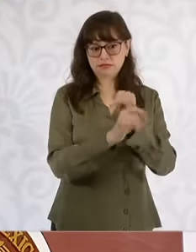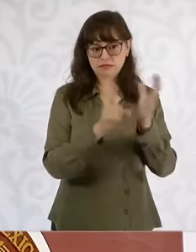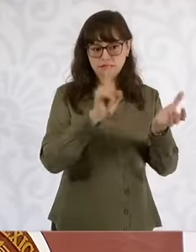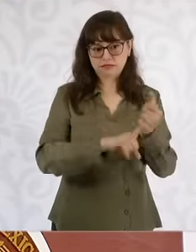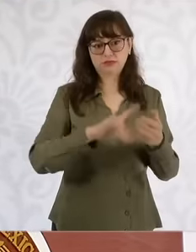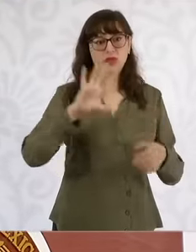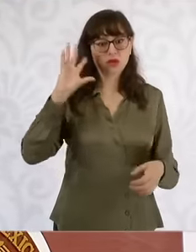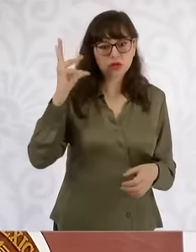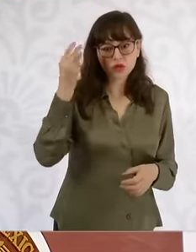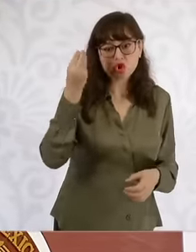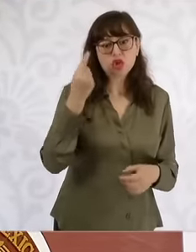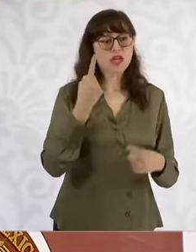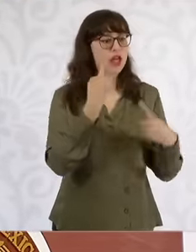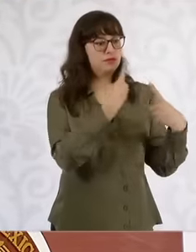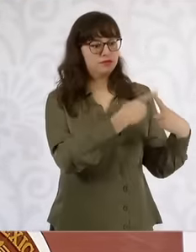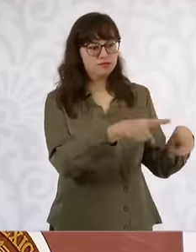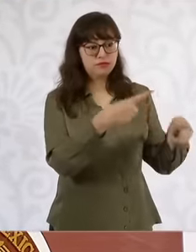trabajando también en uno